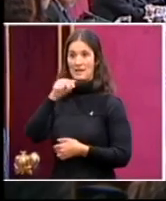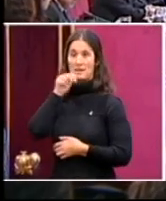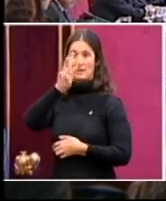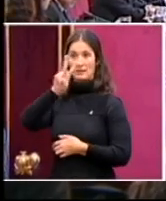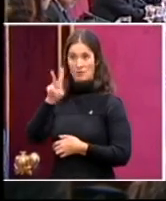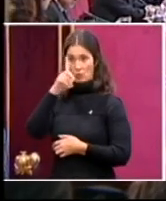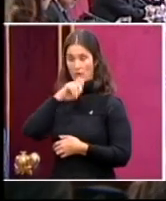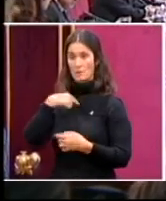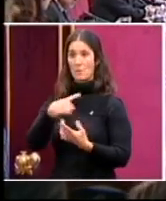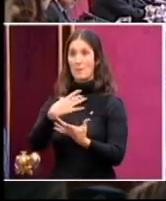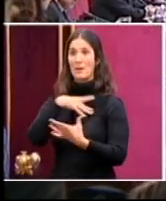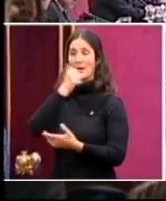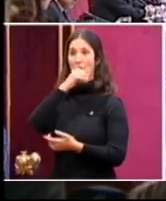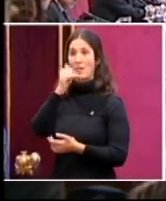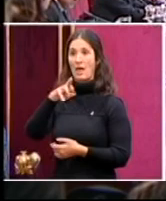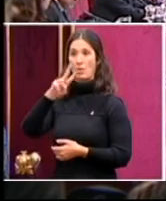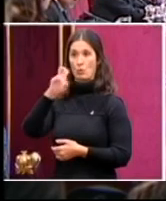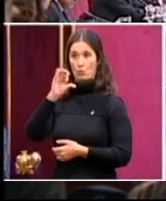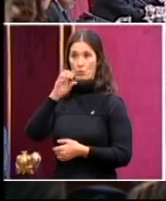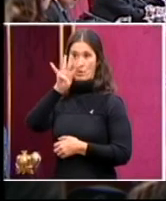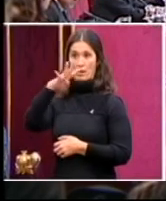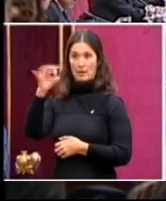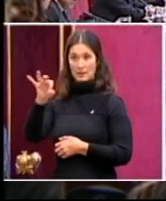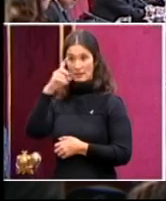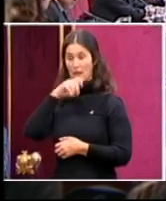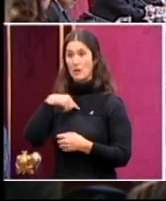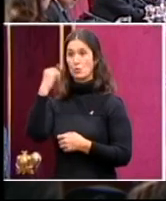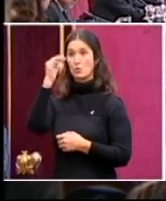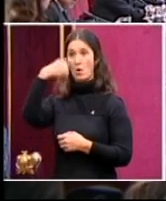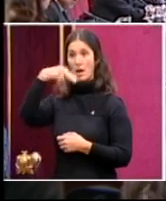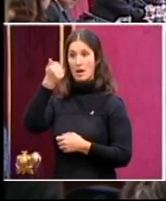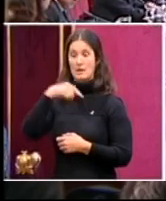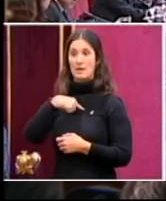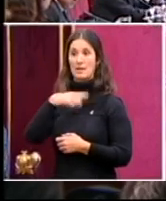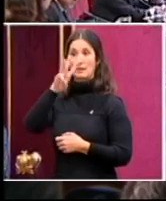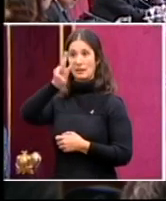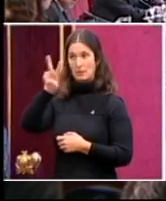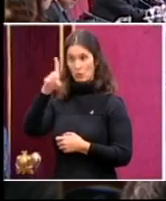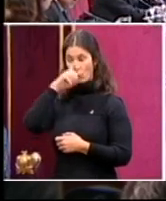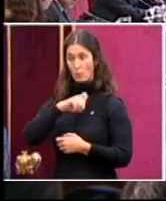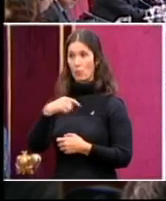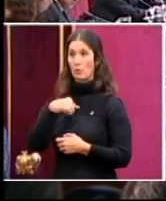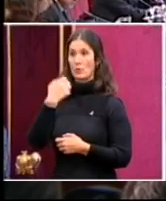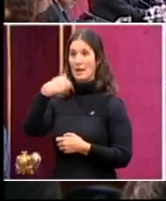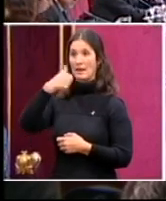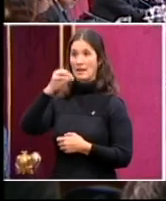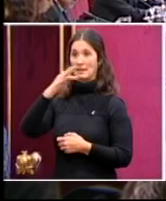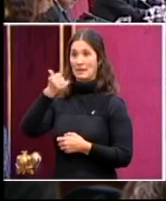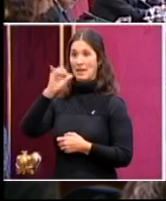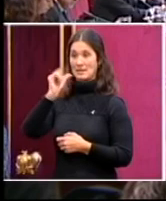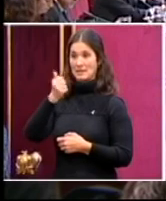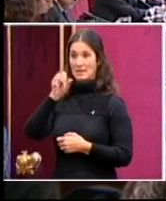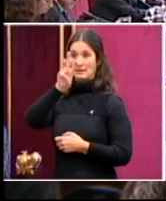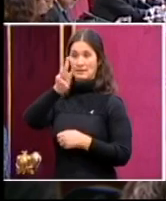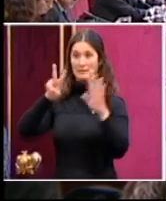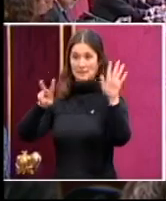años, María Aranzazu Franco Velasco, de 40 años, Joana Bertina Palma González, de 32 años, Anastasia F., de